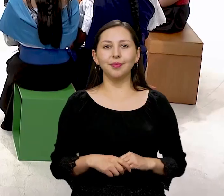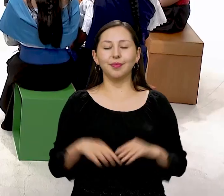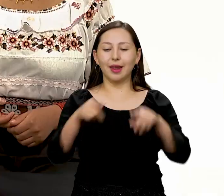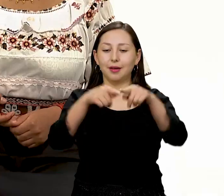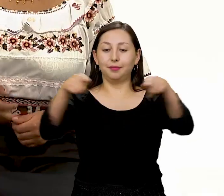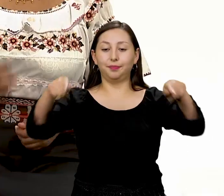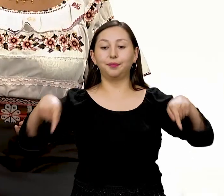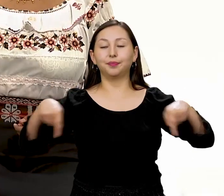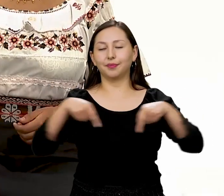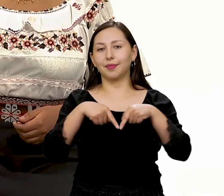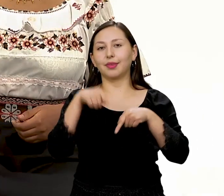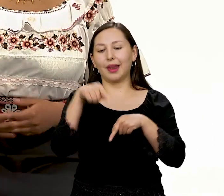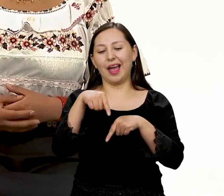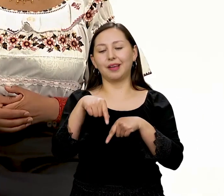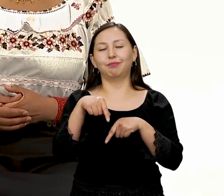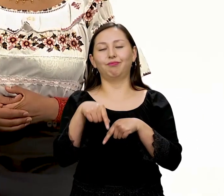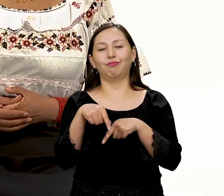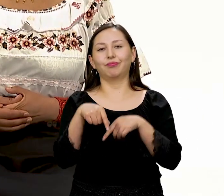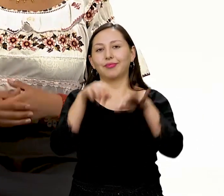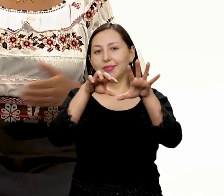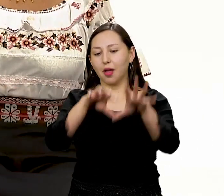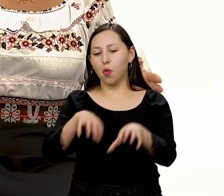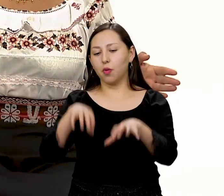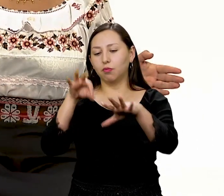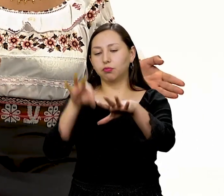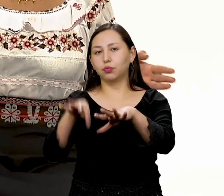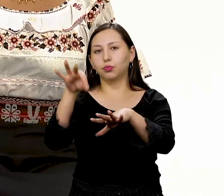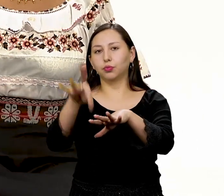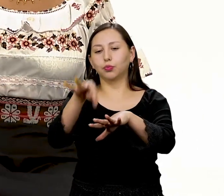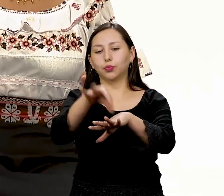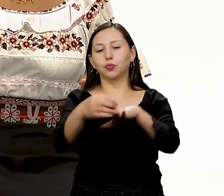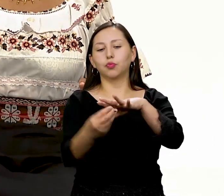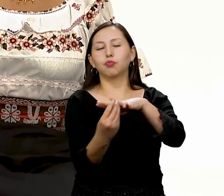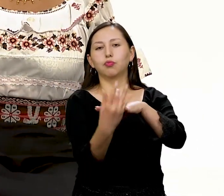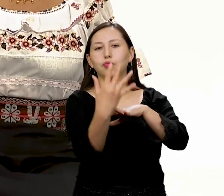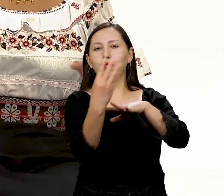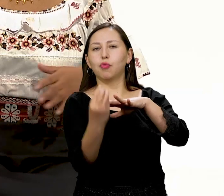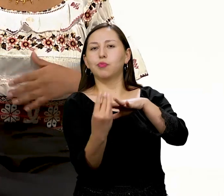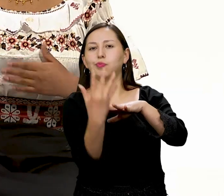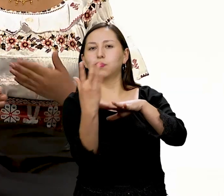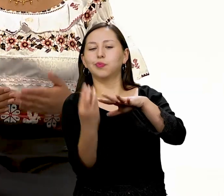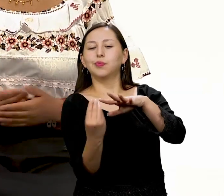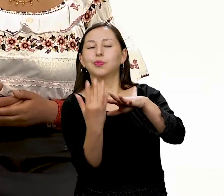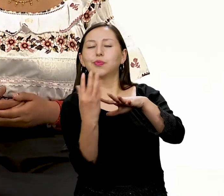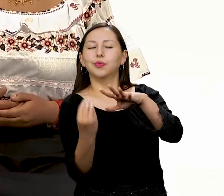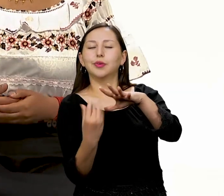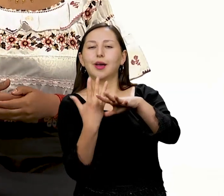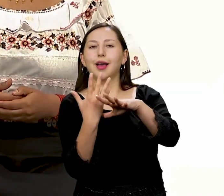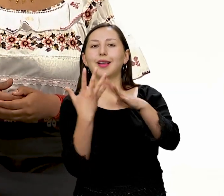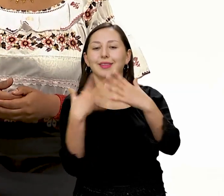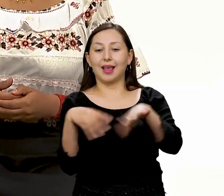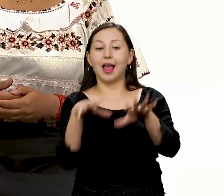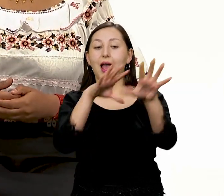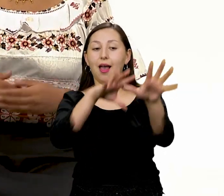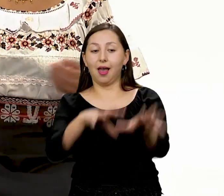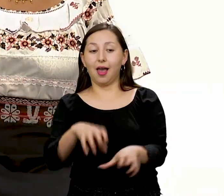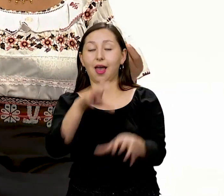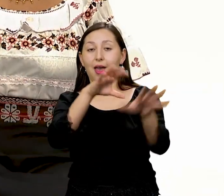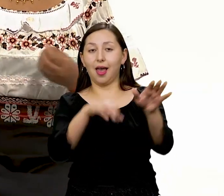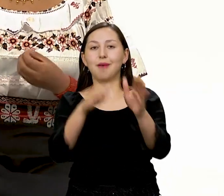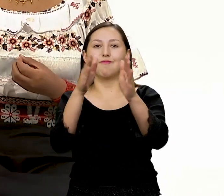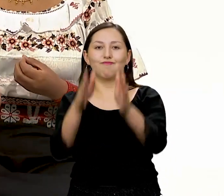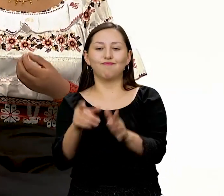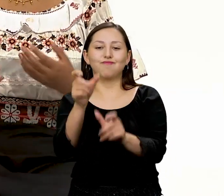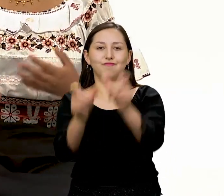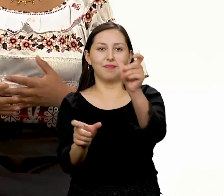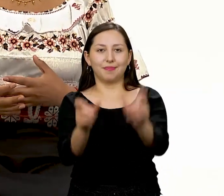hectárea si se incrementara más. Entonces son los beneficios, y al socializarles a ellos o hacer que